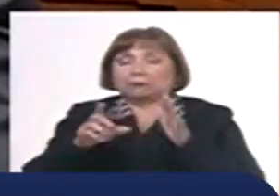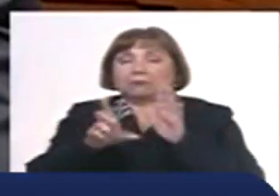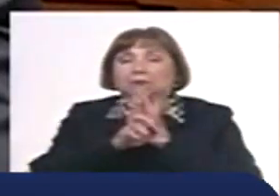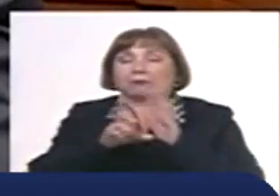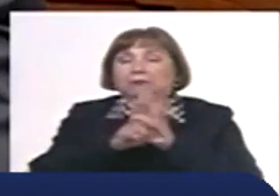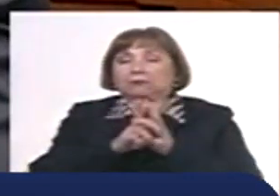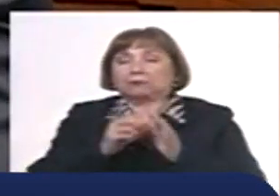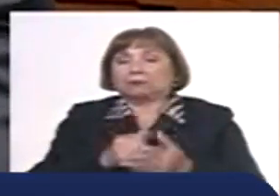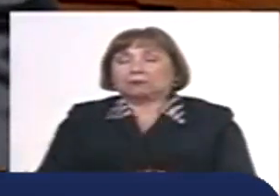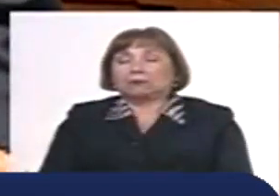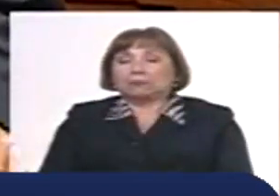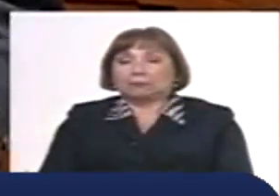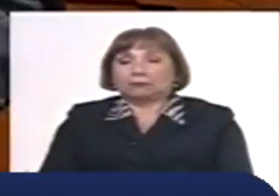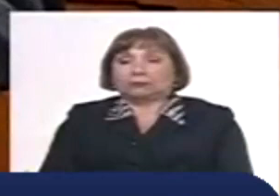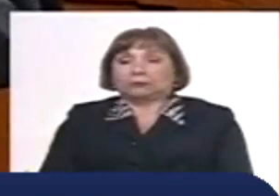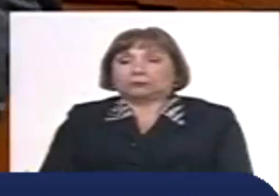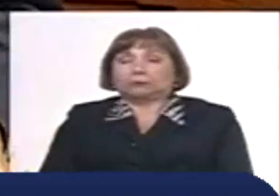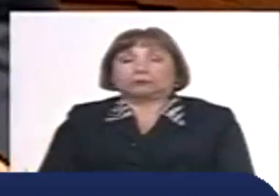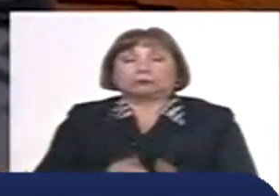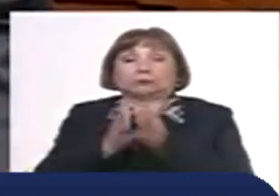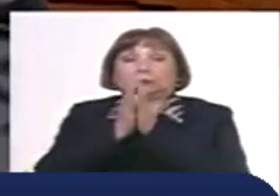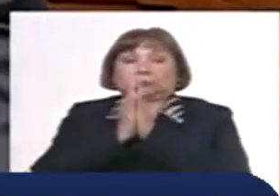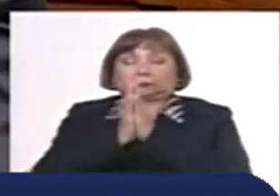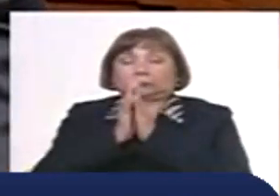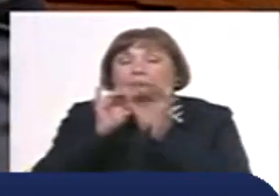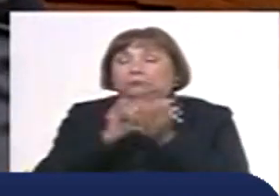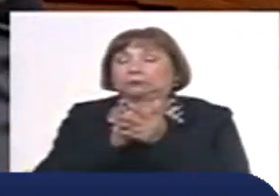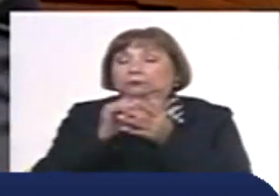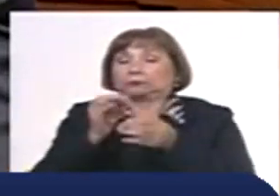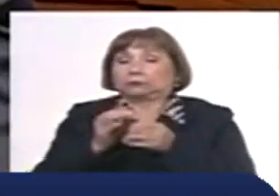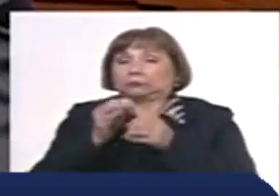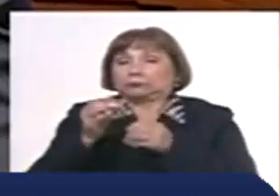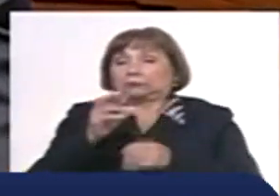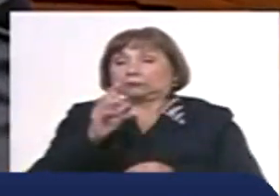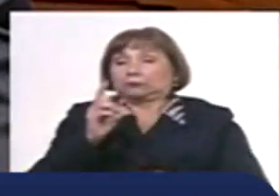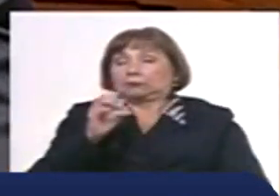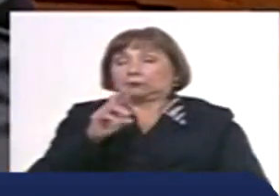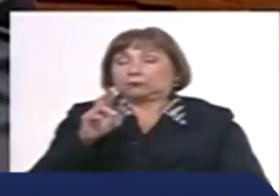ley que solicitamos se derogue, o sea, la